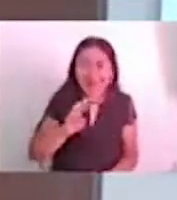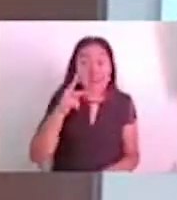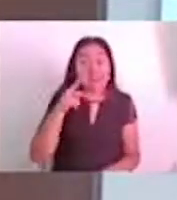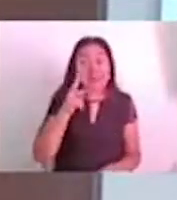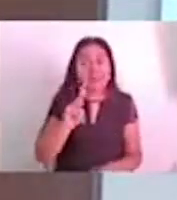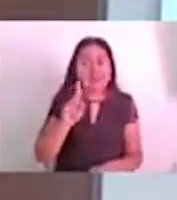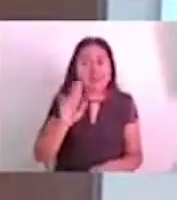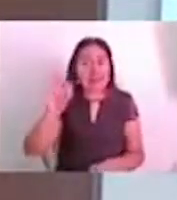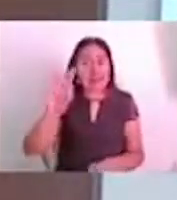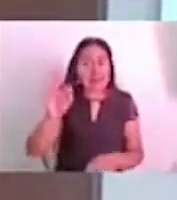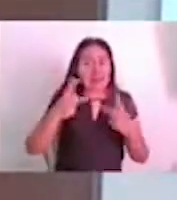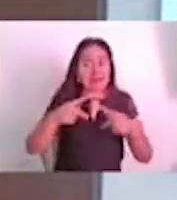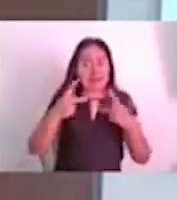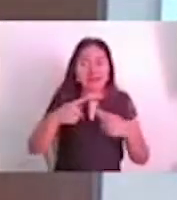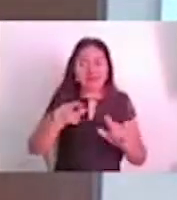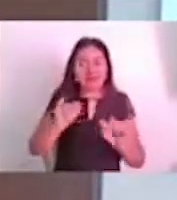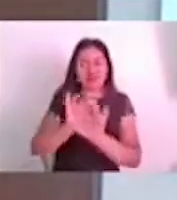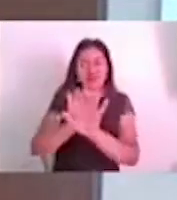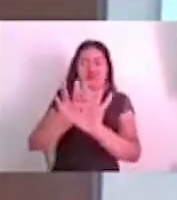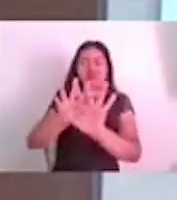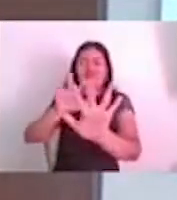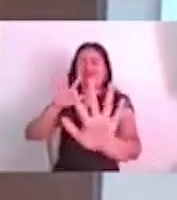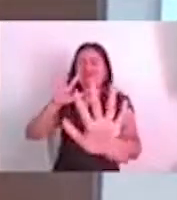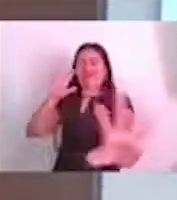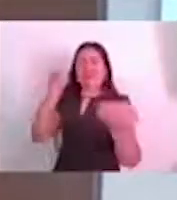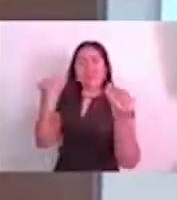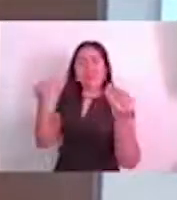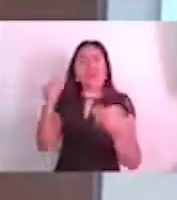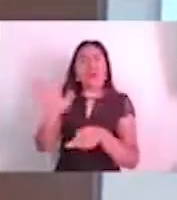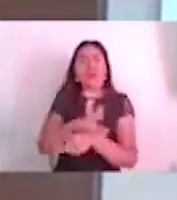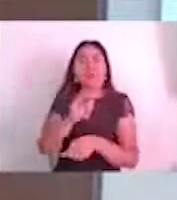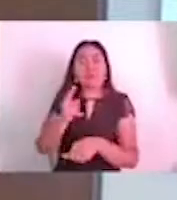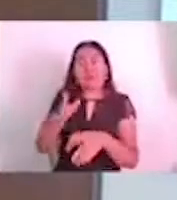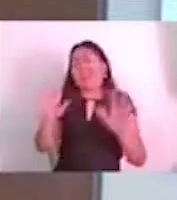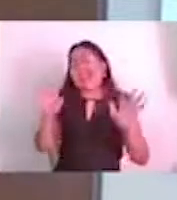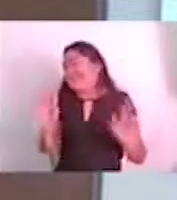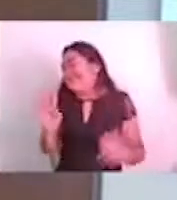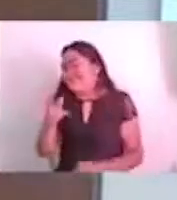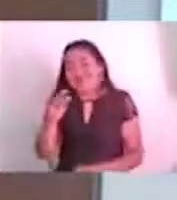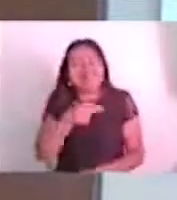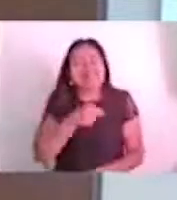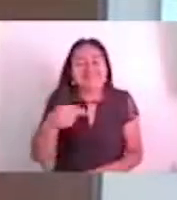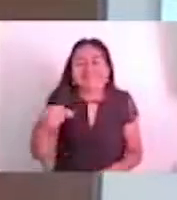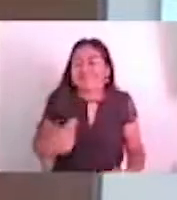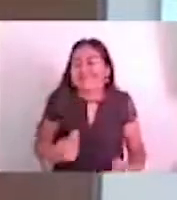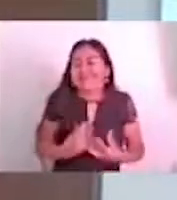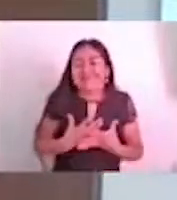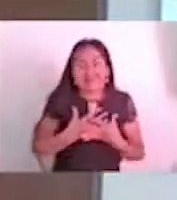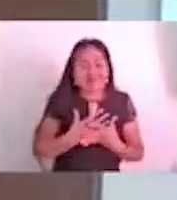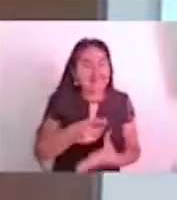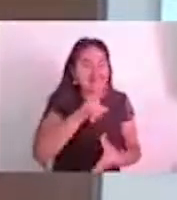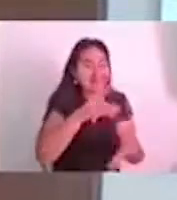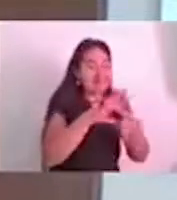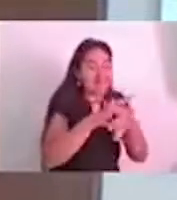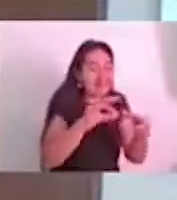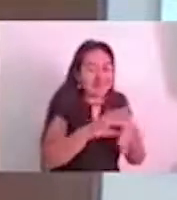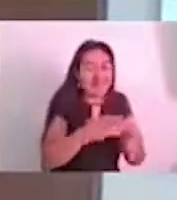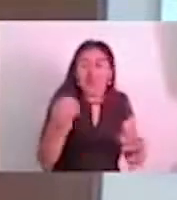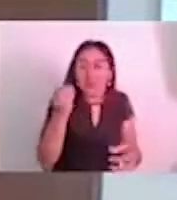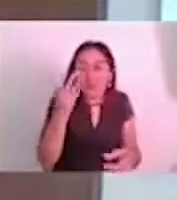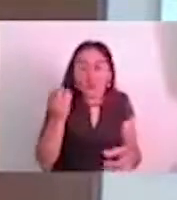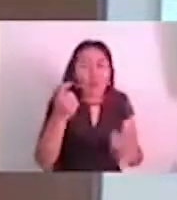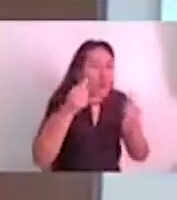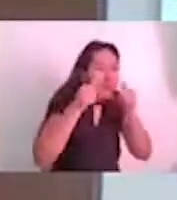andábamos haciendo, que porque ya éramos demasiados. Pero bueno, la verdad, una delicia haber compartido contigo